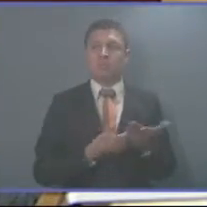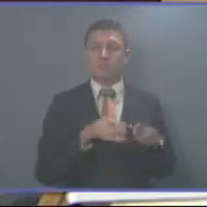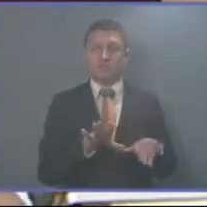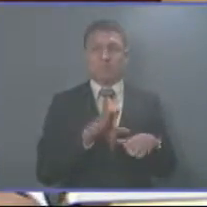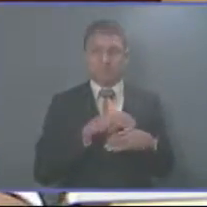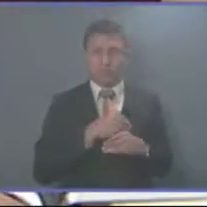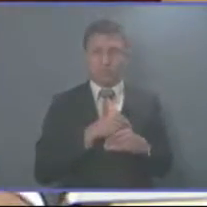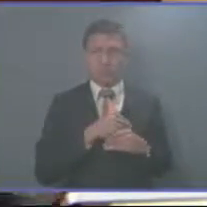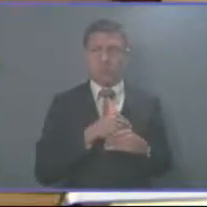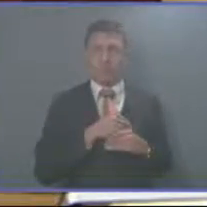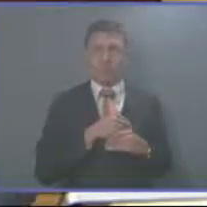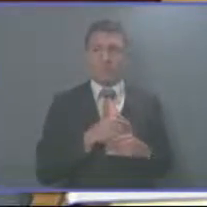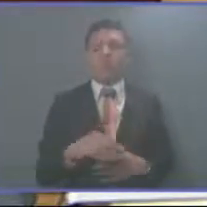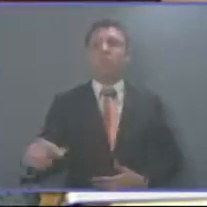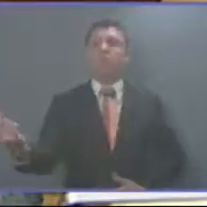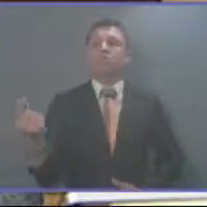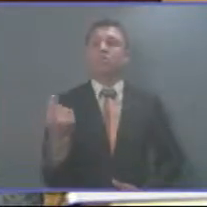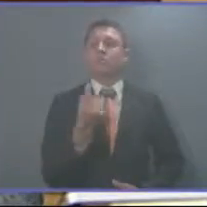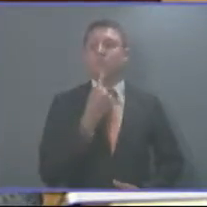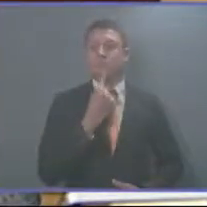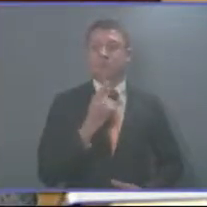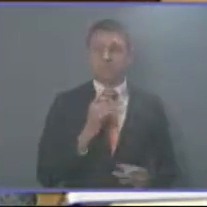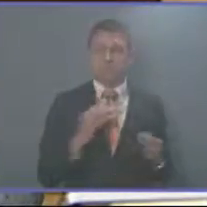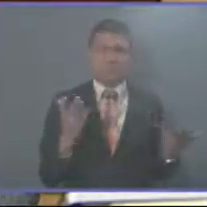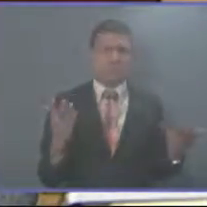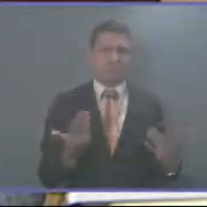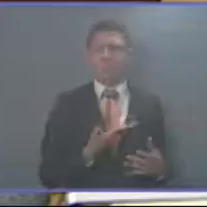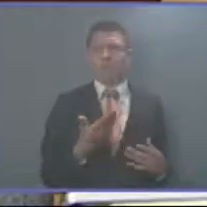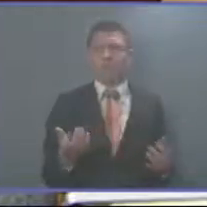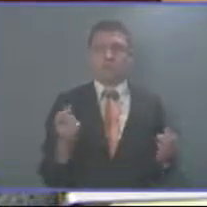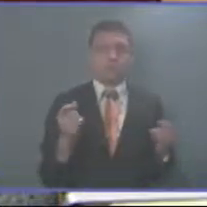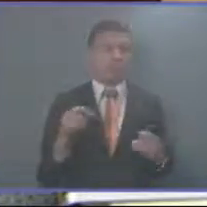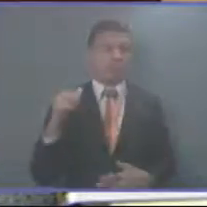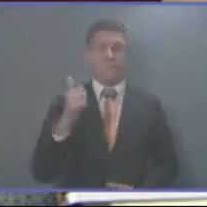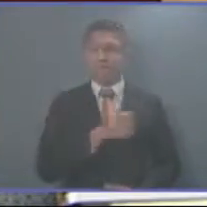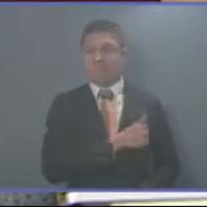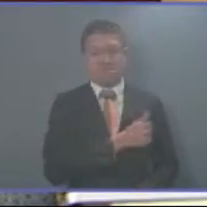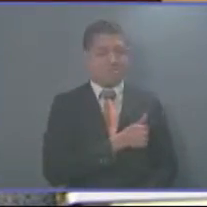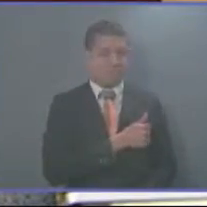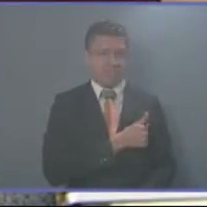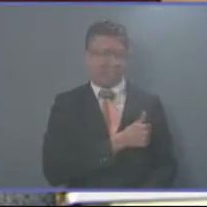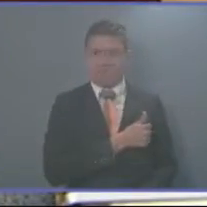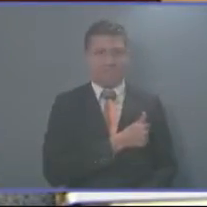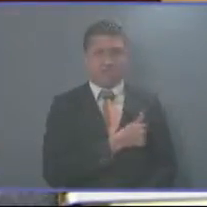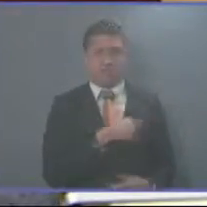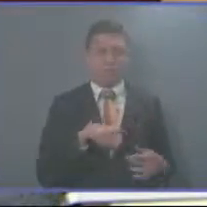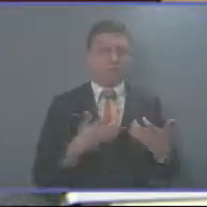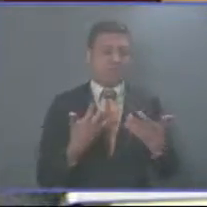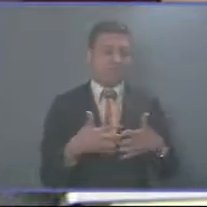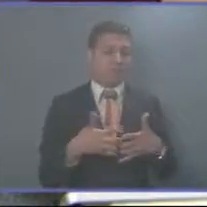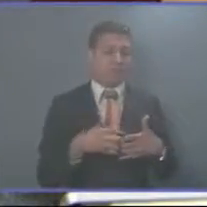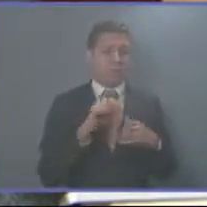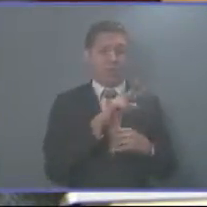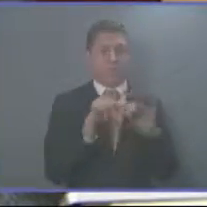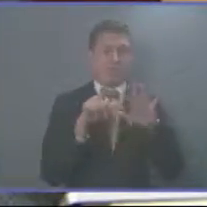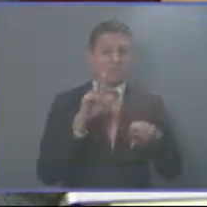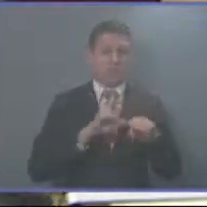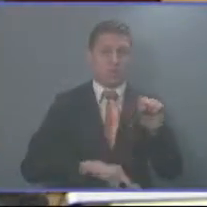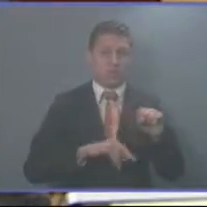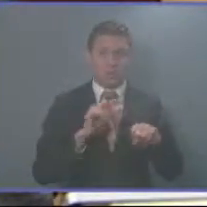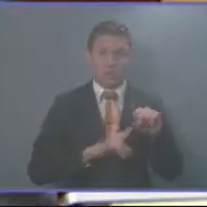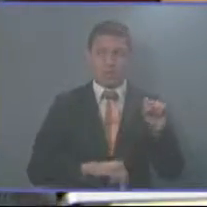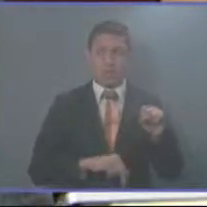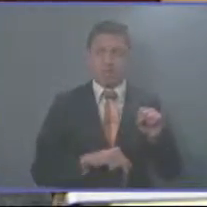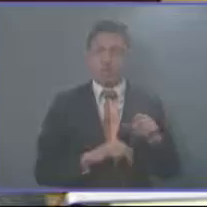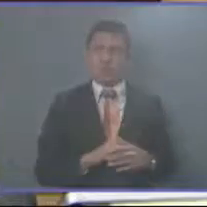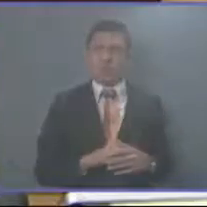a afectar a los usuarios. Sería una tremenda irresponsabilidad de estas empresas que $26 que les van a